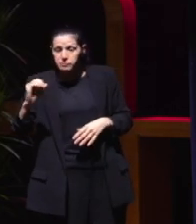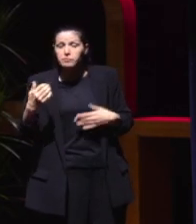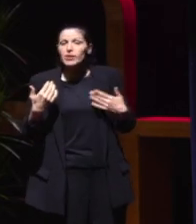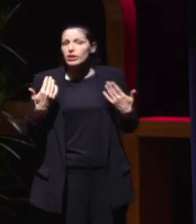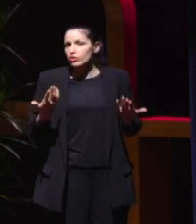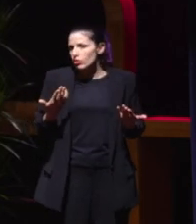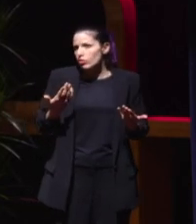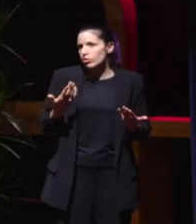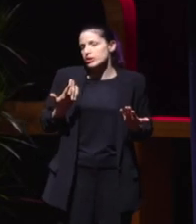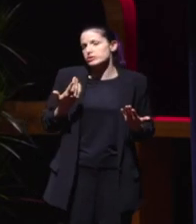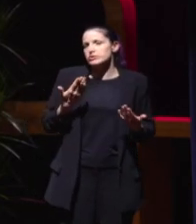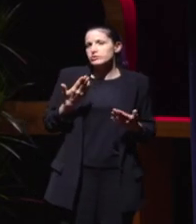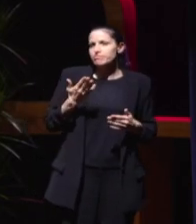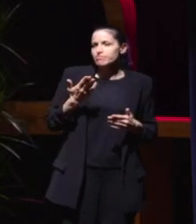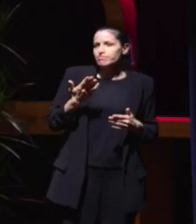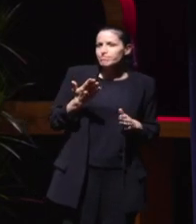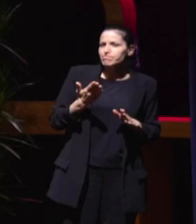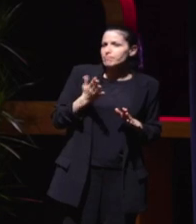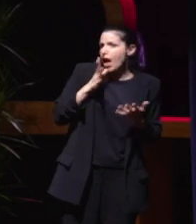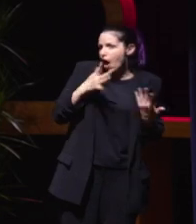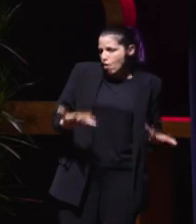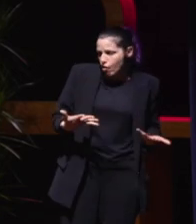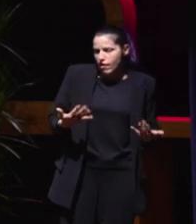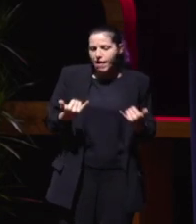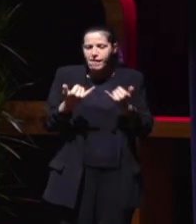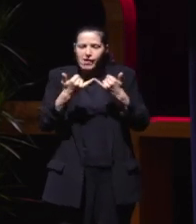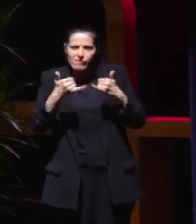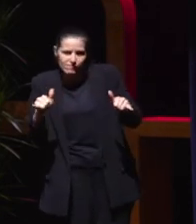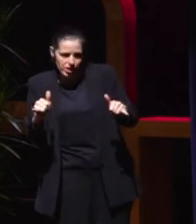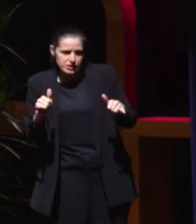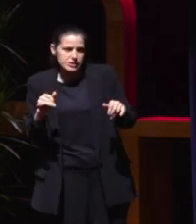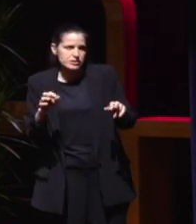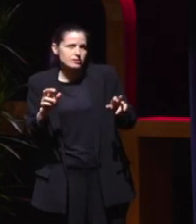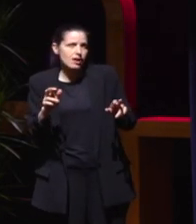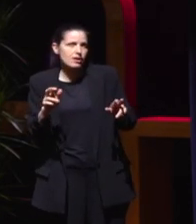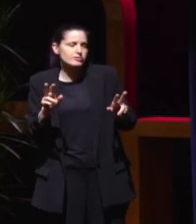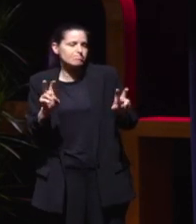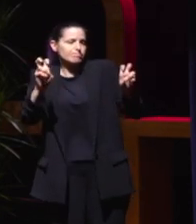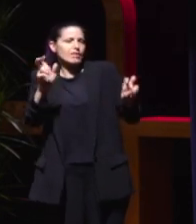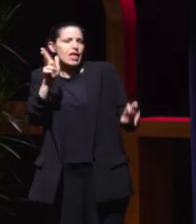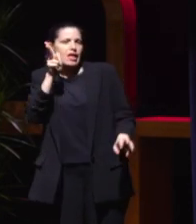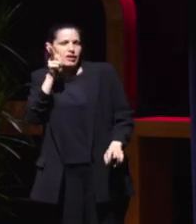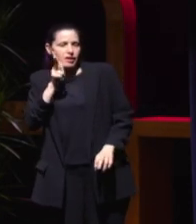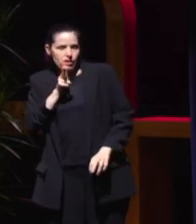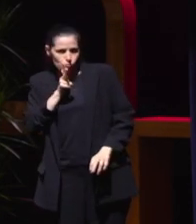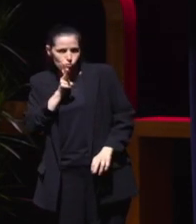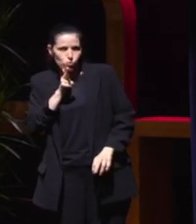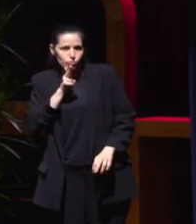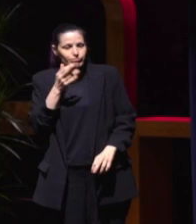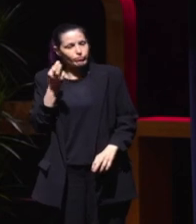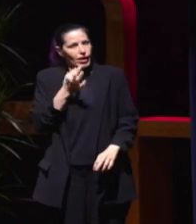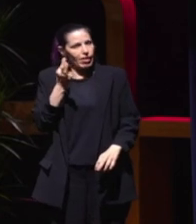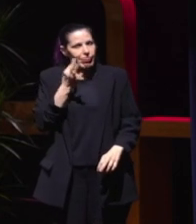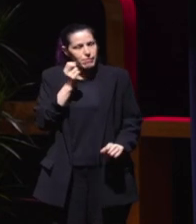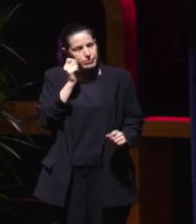ahora todas las fiestas de de se pongan las pilas y se den cuenta que